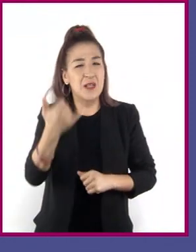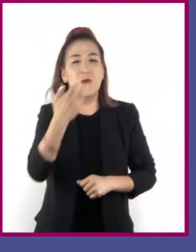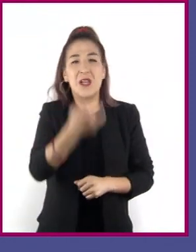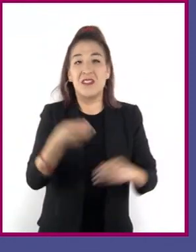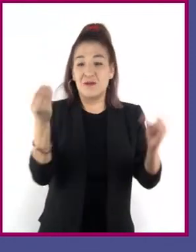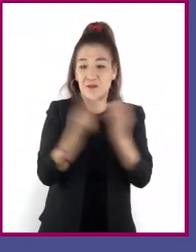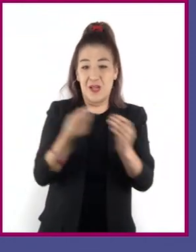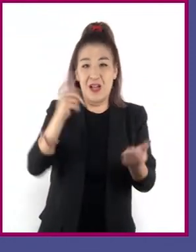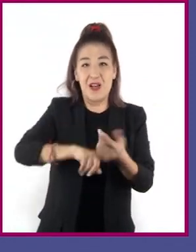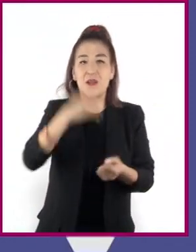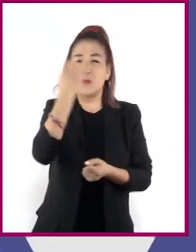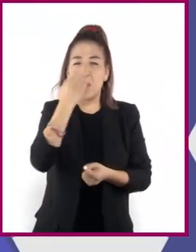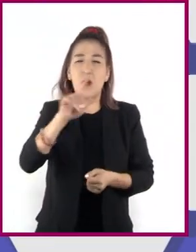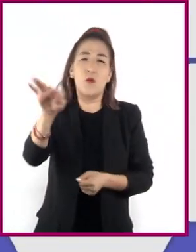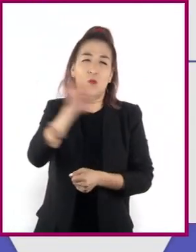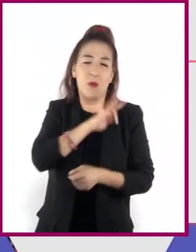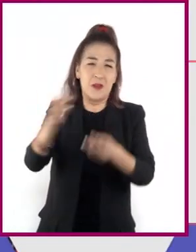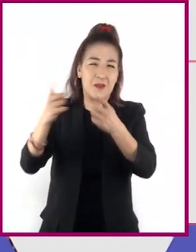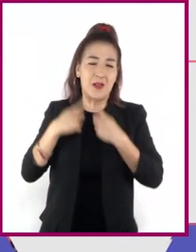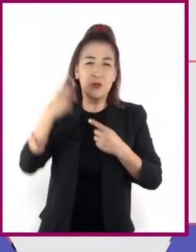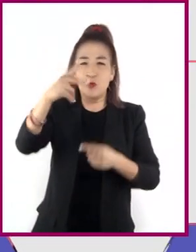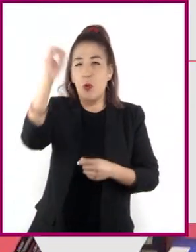gustaría escuchar sus comentarios